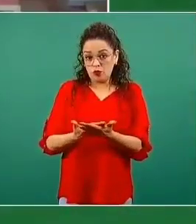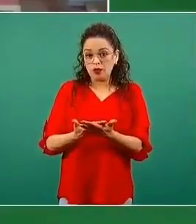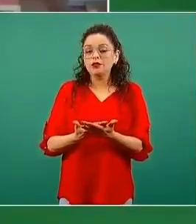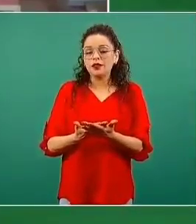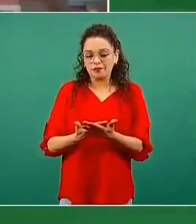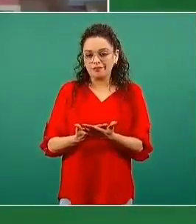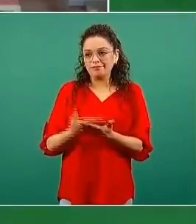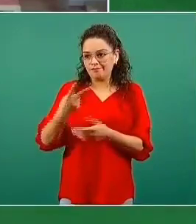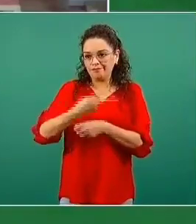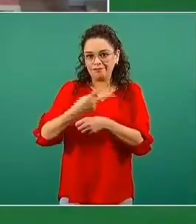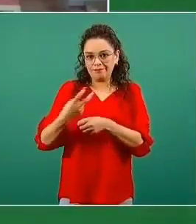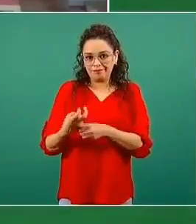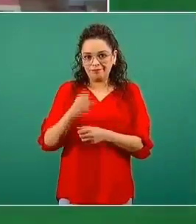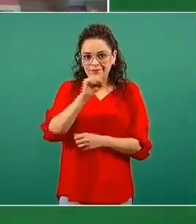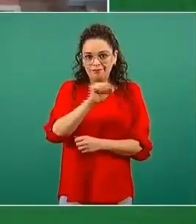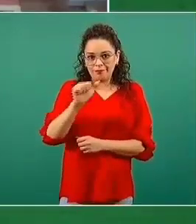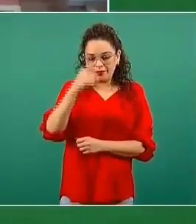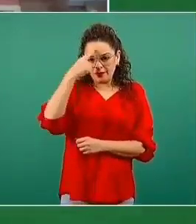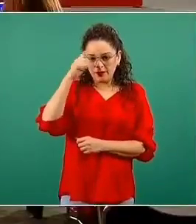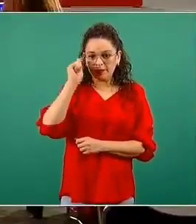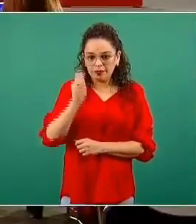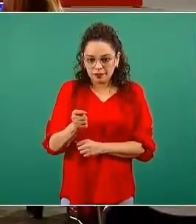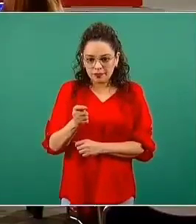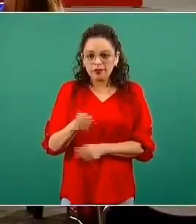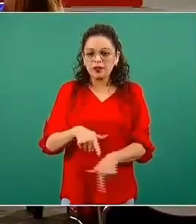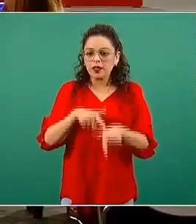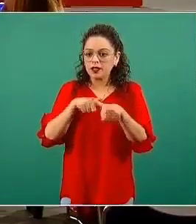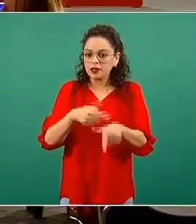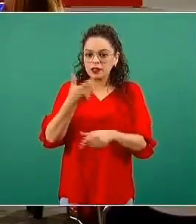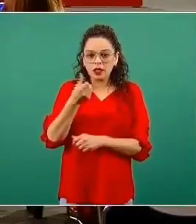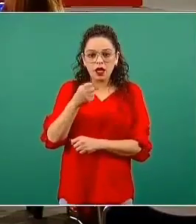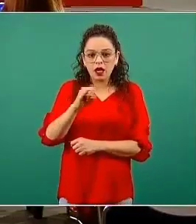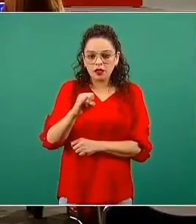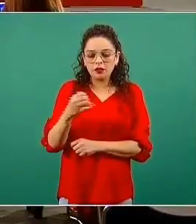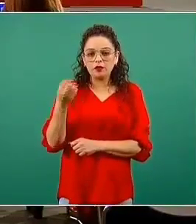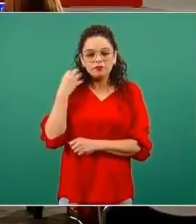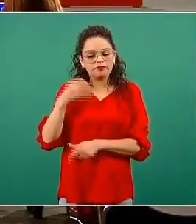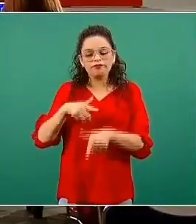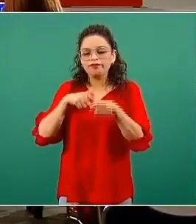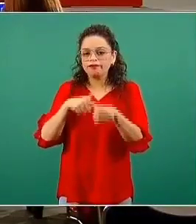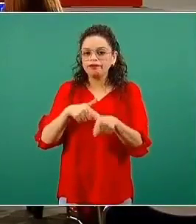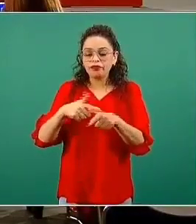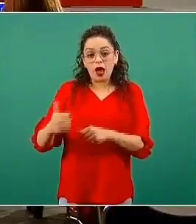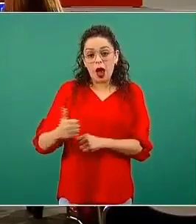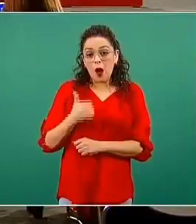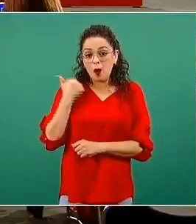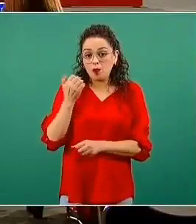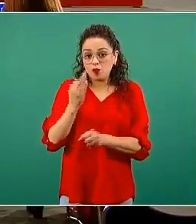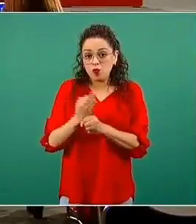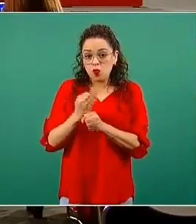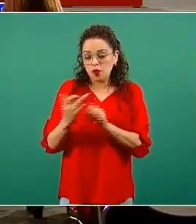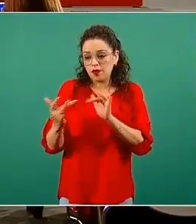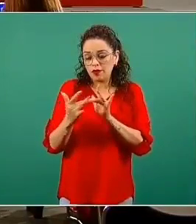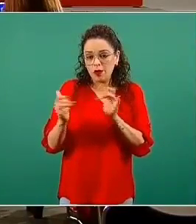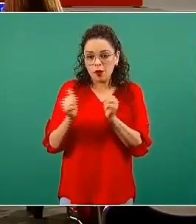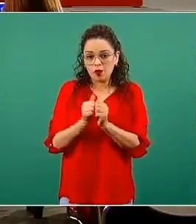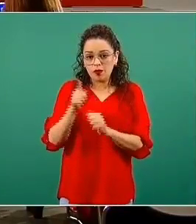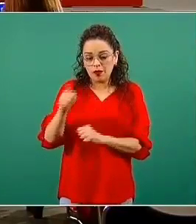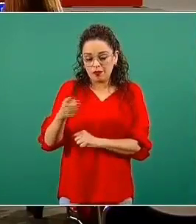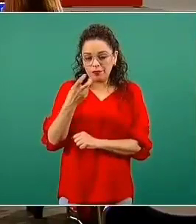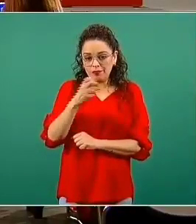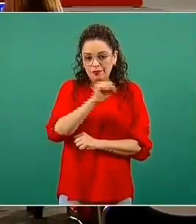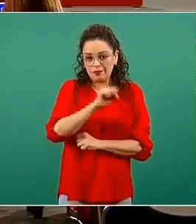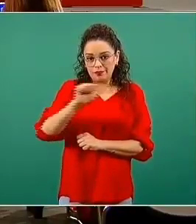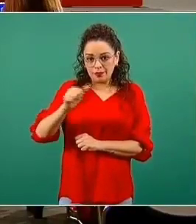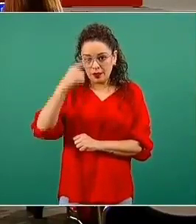Salud para constituirnos como un foro permanente, aprovechando este canal de comunicación con la Secretaría y esperando expandirlo a